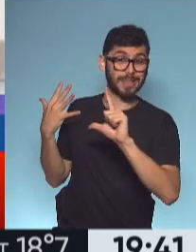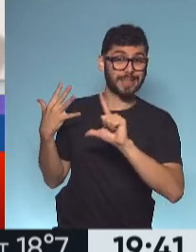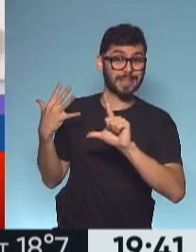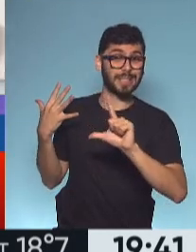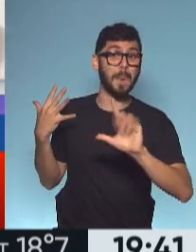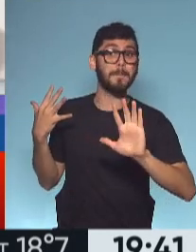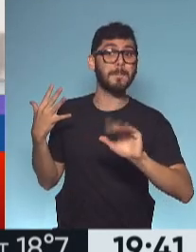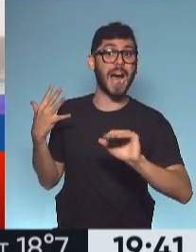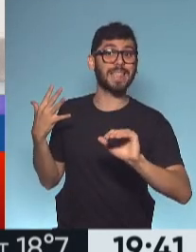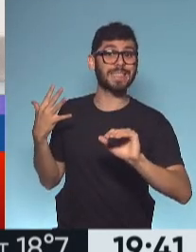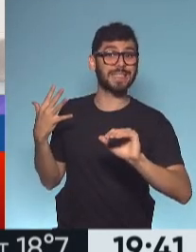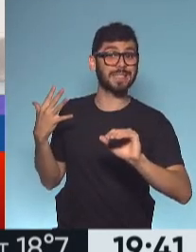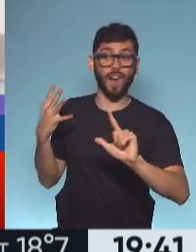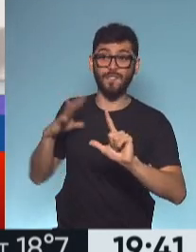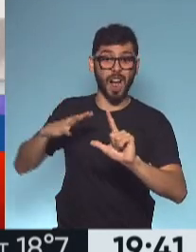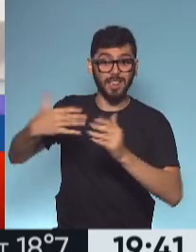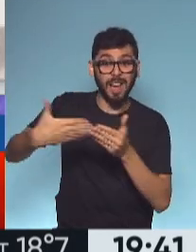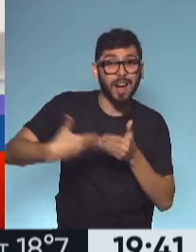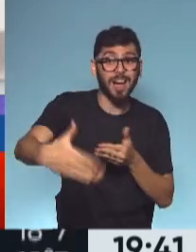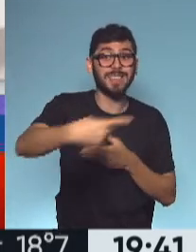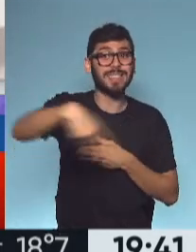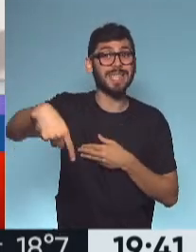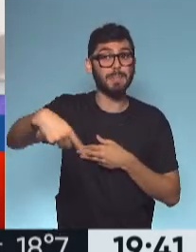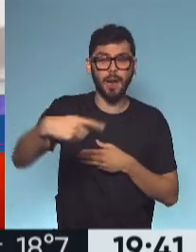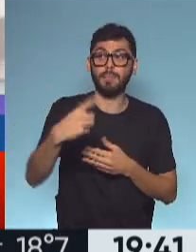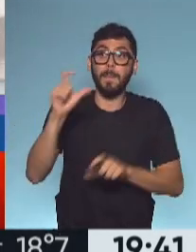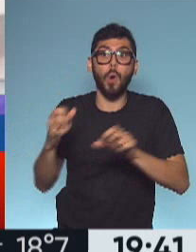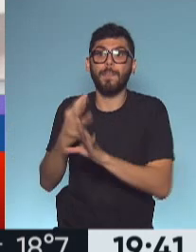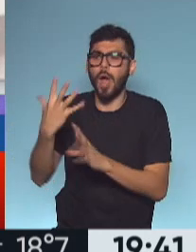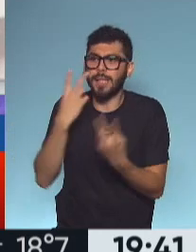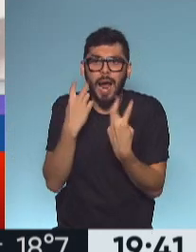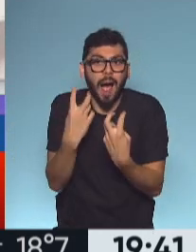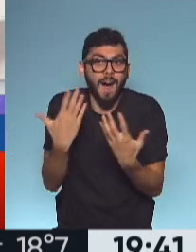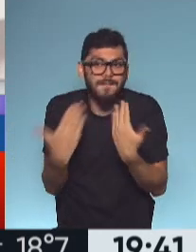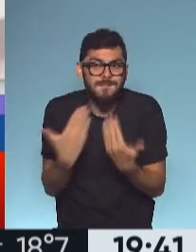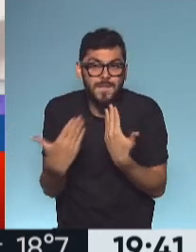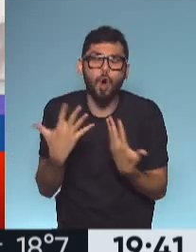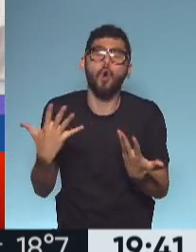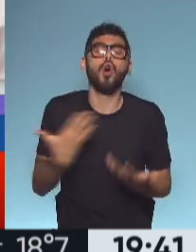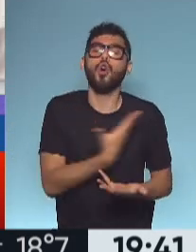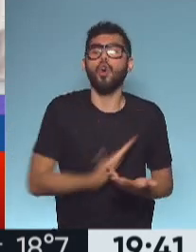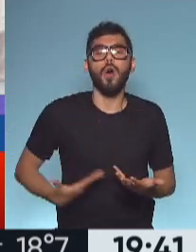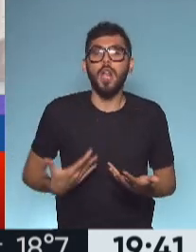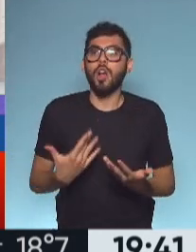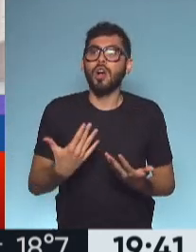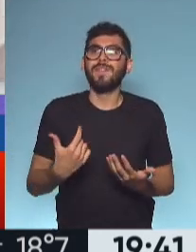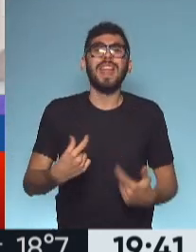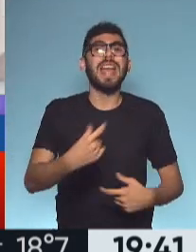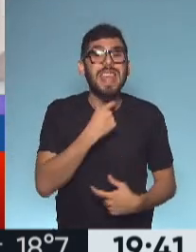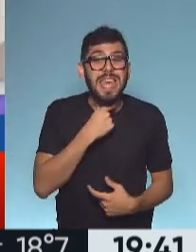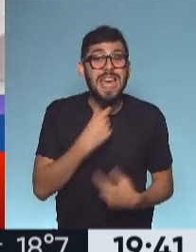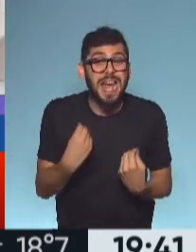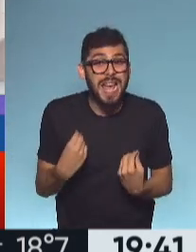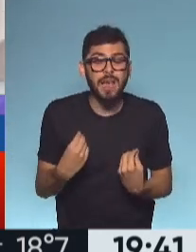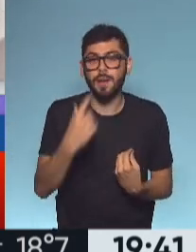poder analizar. Están trabajando los especialistas. Por supuesto, la voluntad de nuestro gobierno es generar el marco de